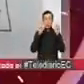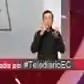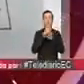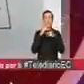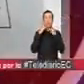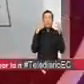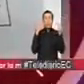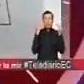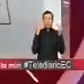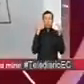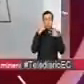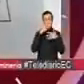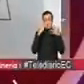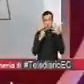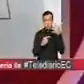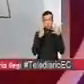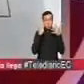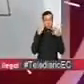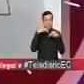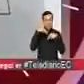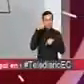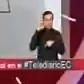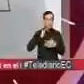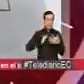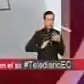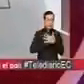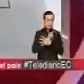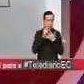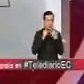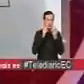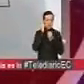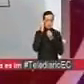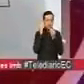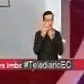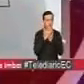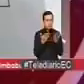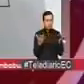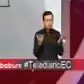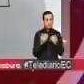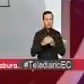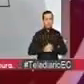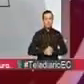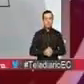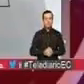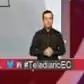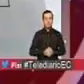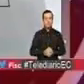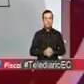Telégrafo y Telediario, les ofreceremos más detalles de esta información en desarrollo.